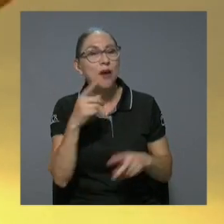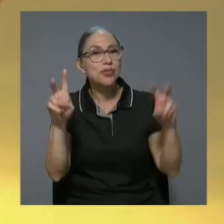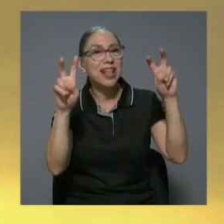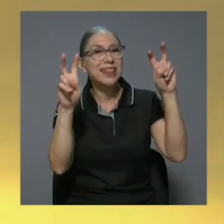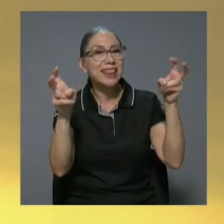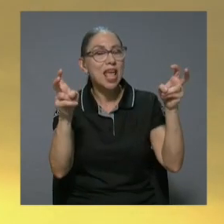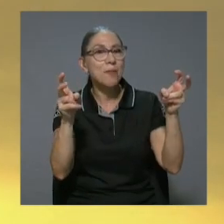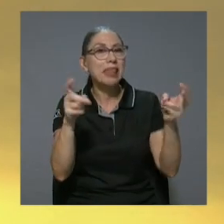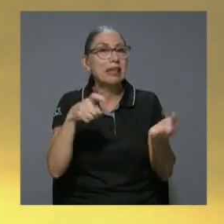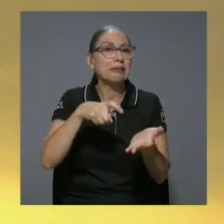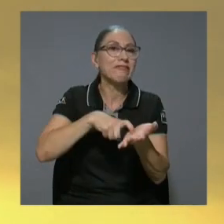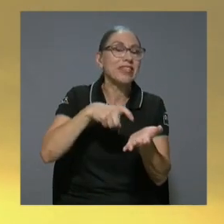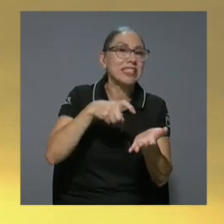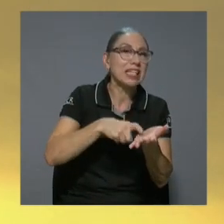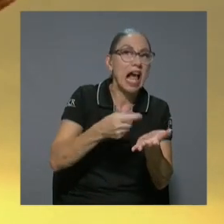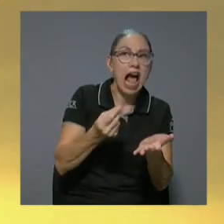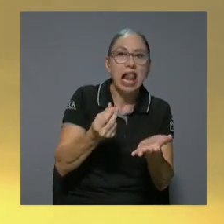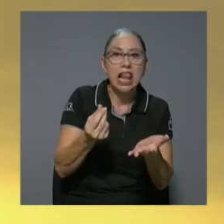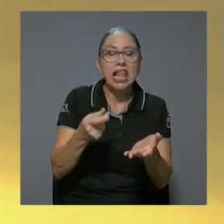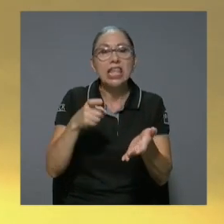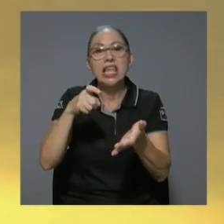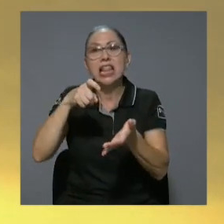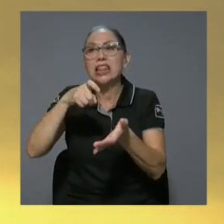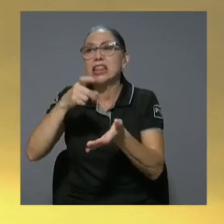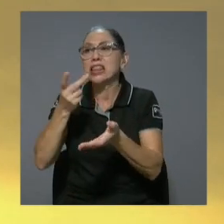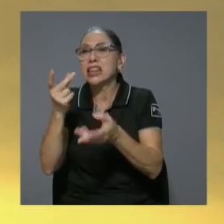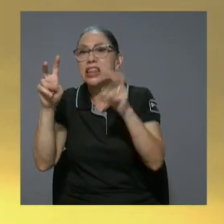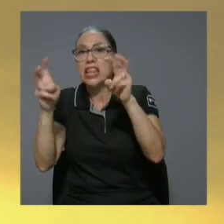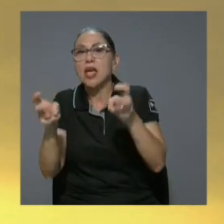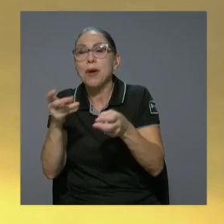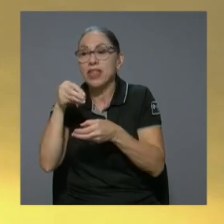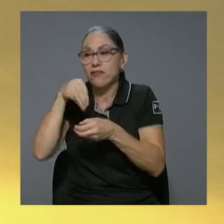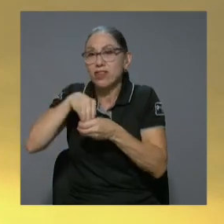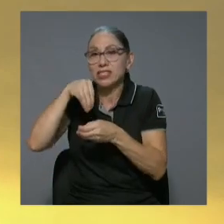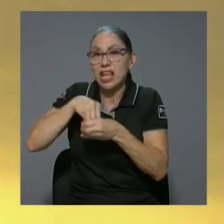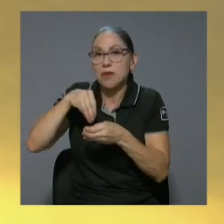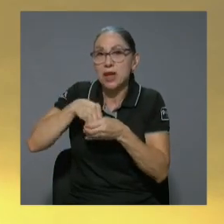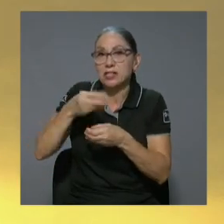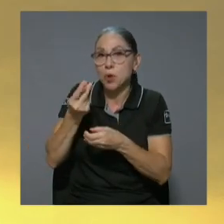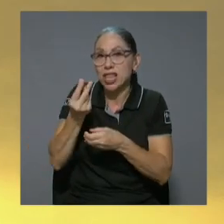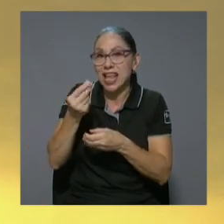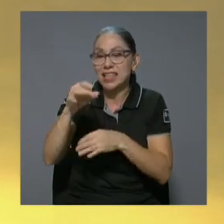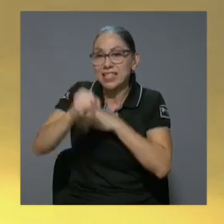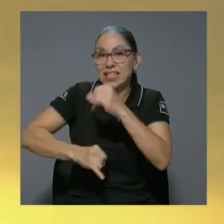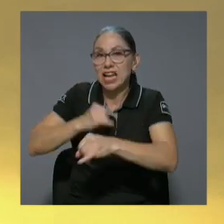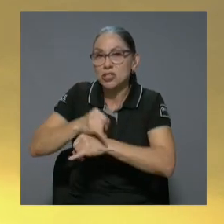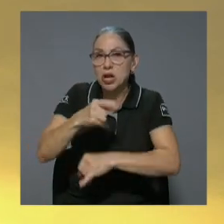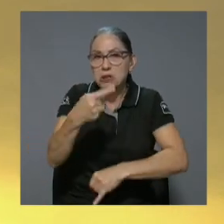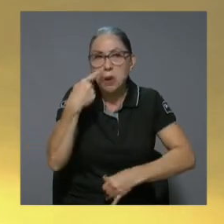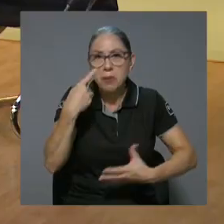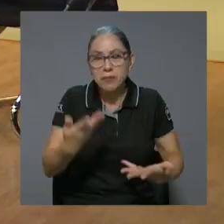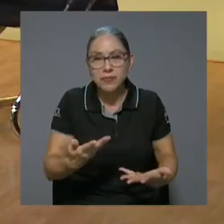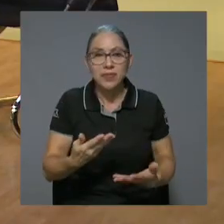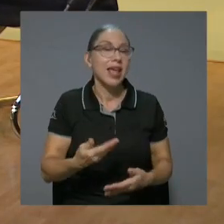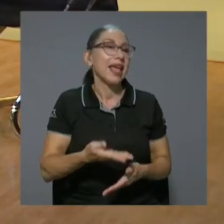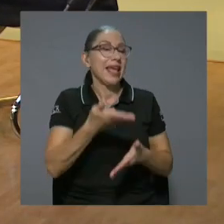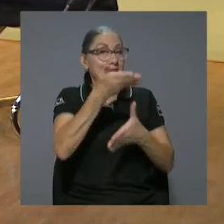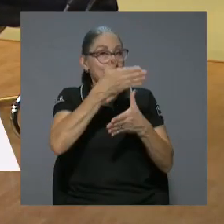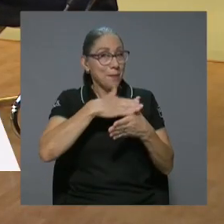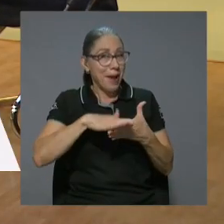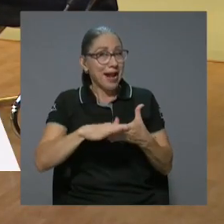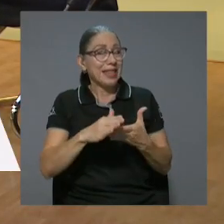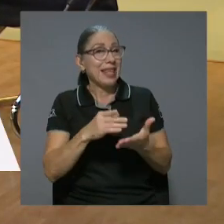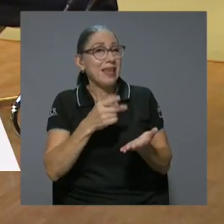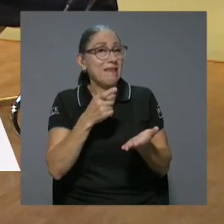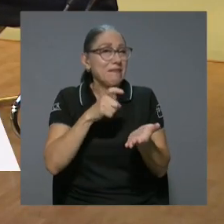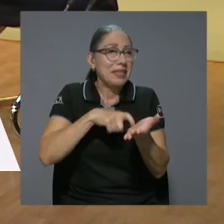fiscal y el tema de las reservas monetarias internacionales, que ves ahí. En la parte fiscal, vamos a ver, el